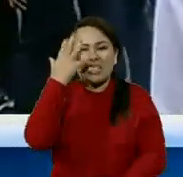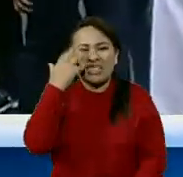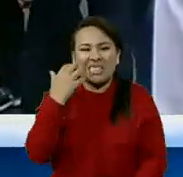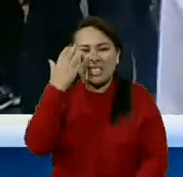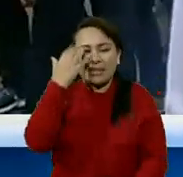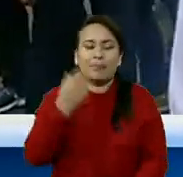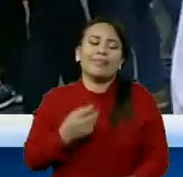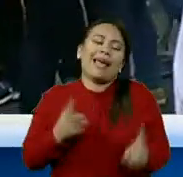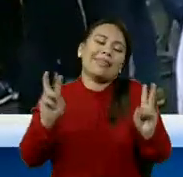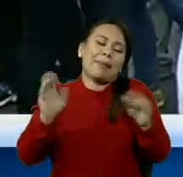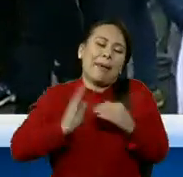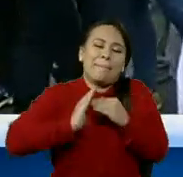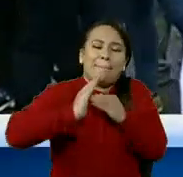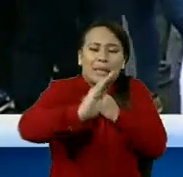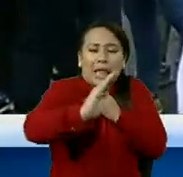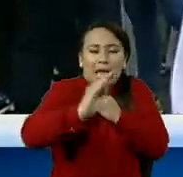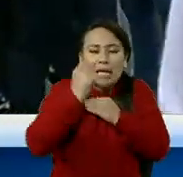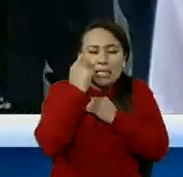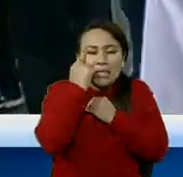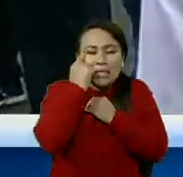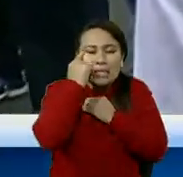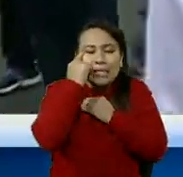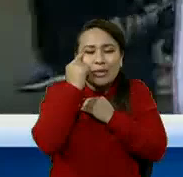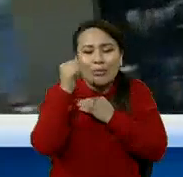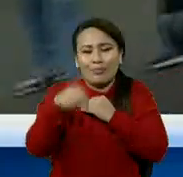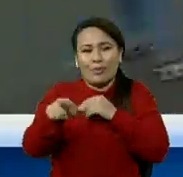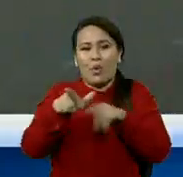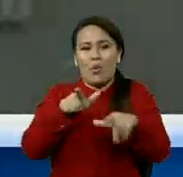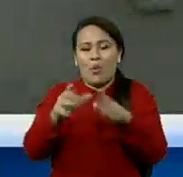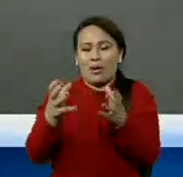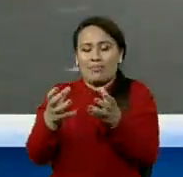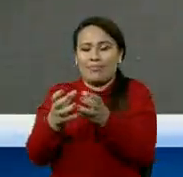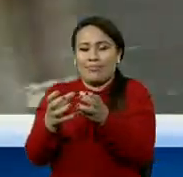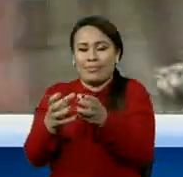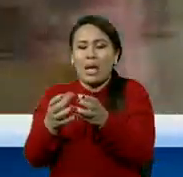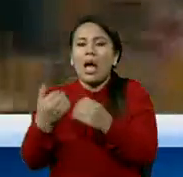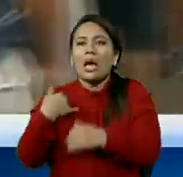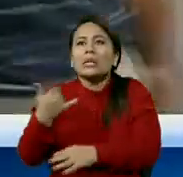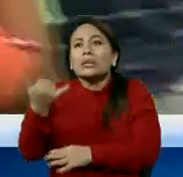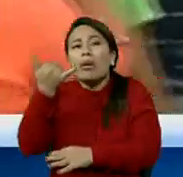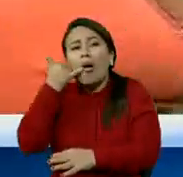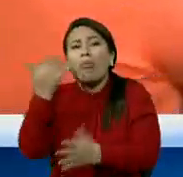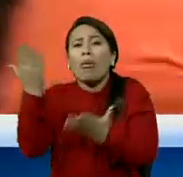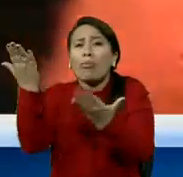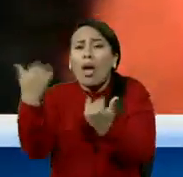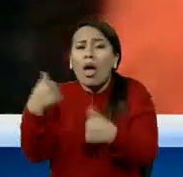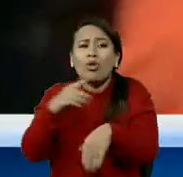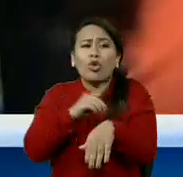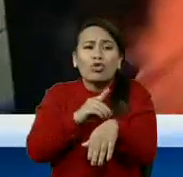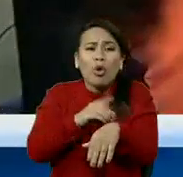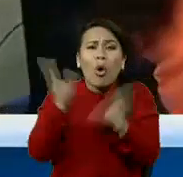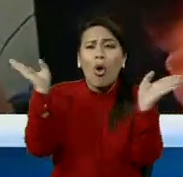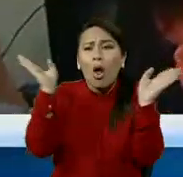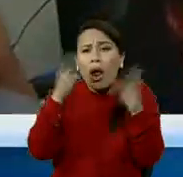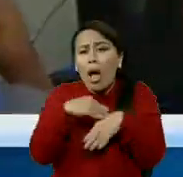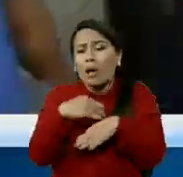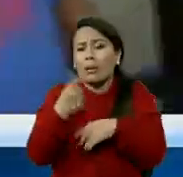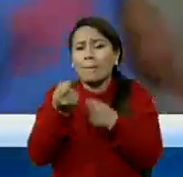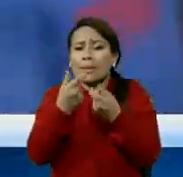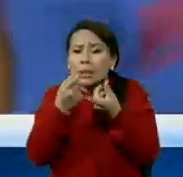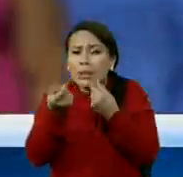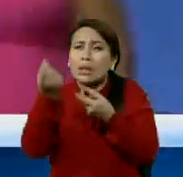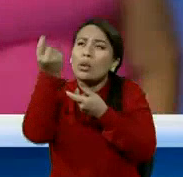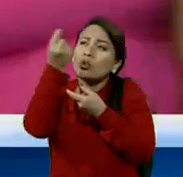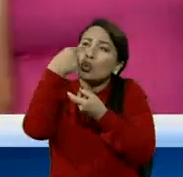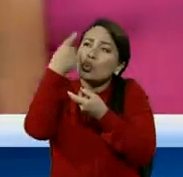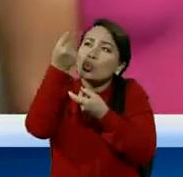patada china. Aquí estamos con los vecinos de la parroquia Letamendi, nos hicieron el llamado para que vengamos con consulta y medicina gratuita, que es lo que hacemos, y